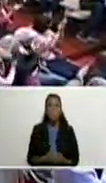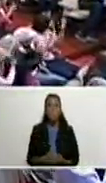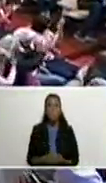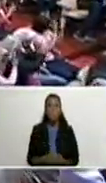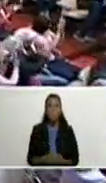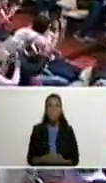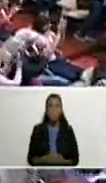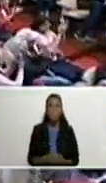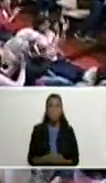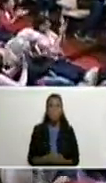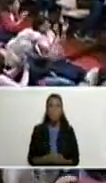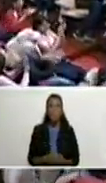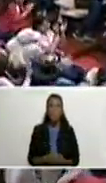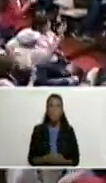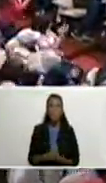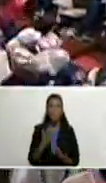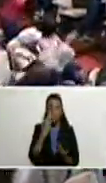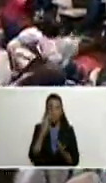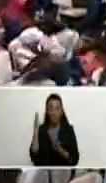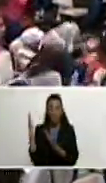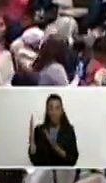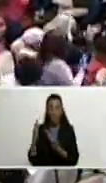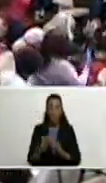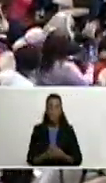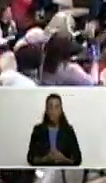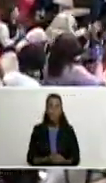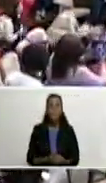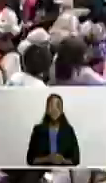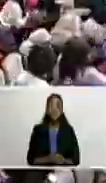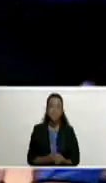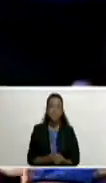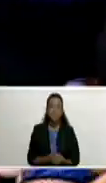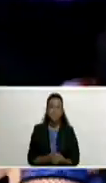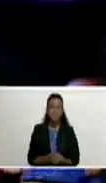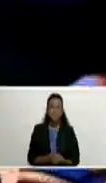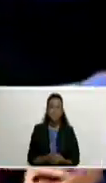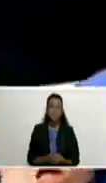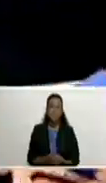jefa, Carmen Teresa Meléndez Riva.